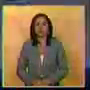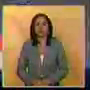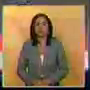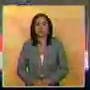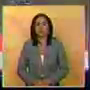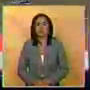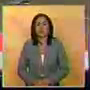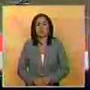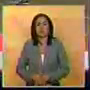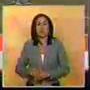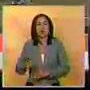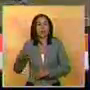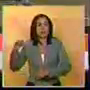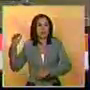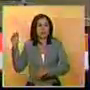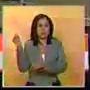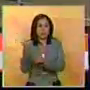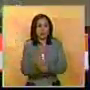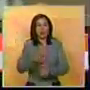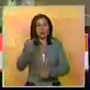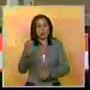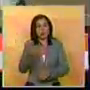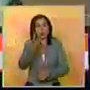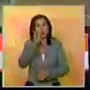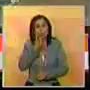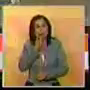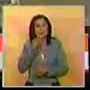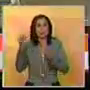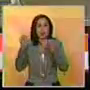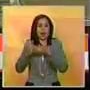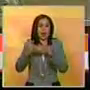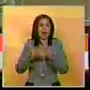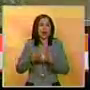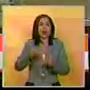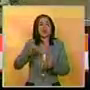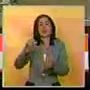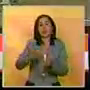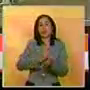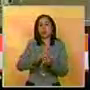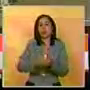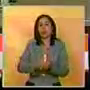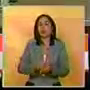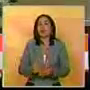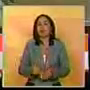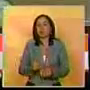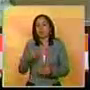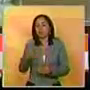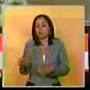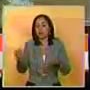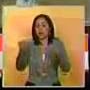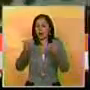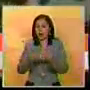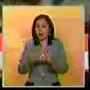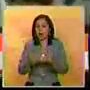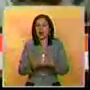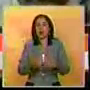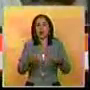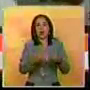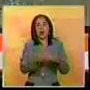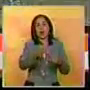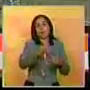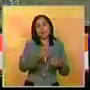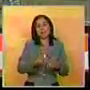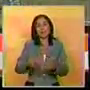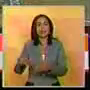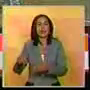Ya en el béisbol de las Grandes Ligas, Johan Santana sigue negociando su contrato con los Mets de Nueva York. Luego de darse el preacuerdo entre los Mets y